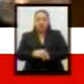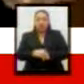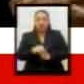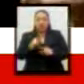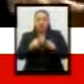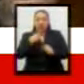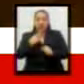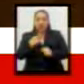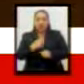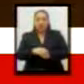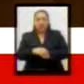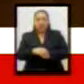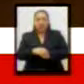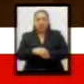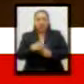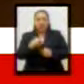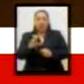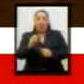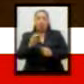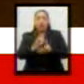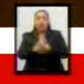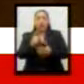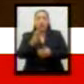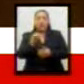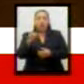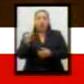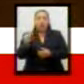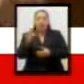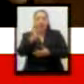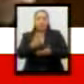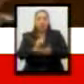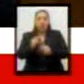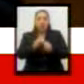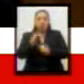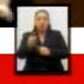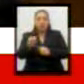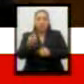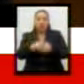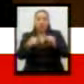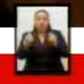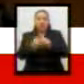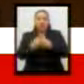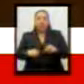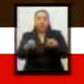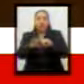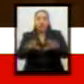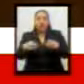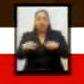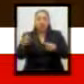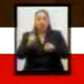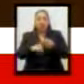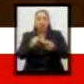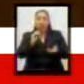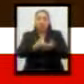todavía, como Cochabamba, que es, digamos, capital de un departamento, partía de un nivel bastante aceptable, todavía no ha pegado un gran